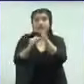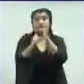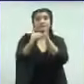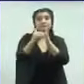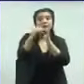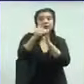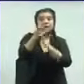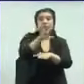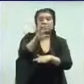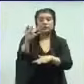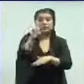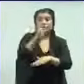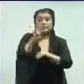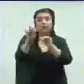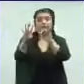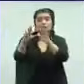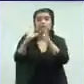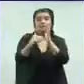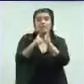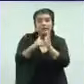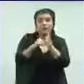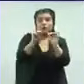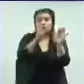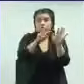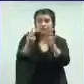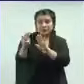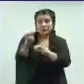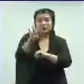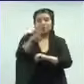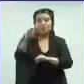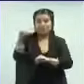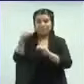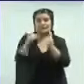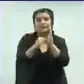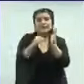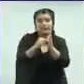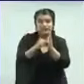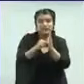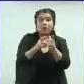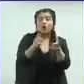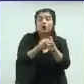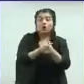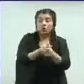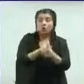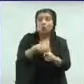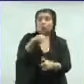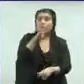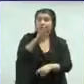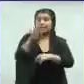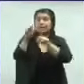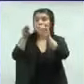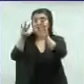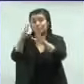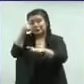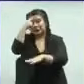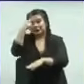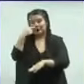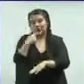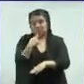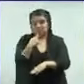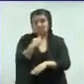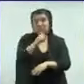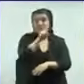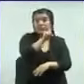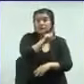millones 529.840 quetzales con 48 centavos y